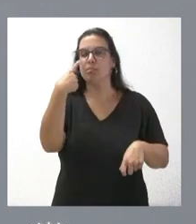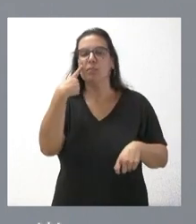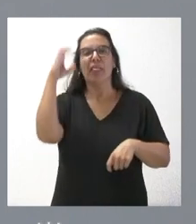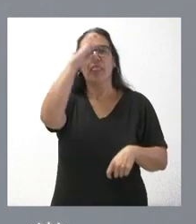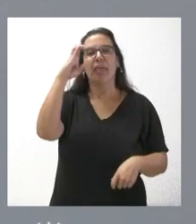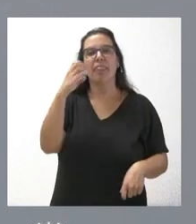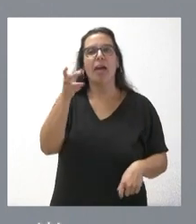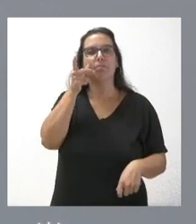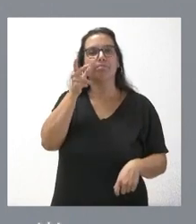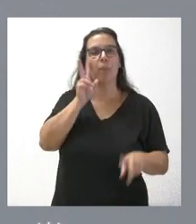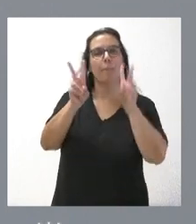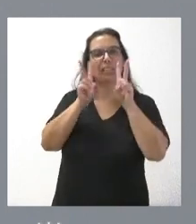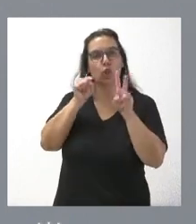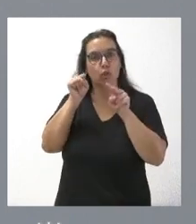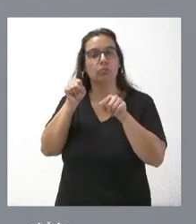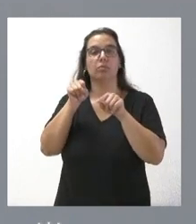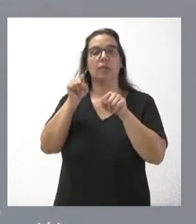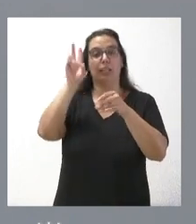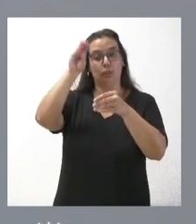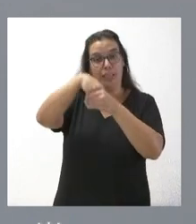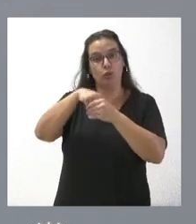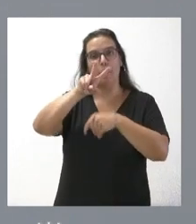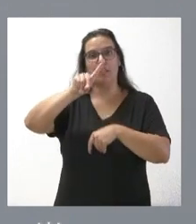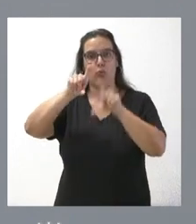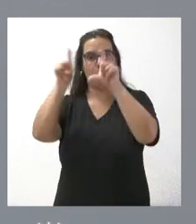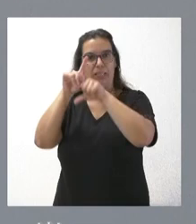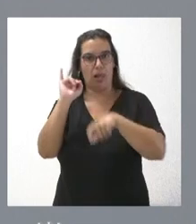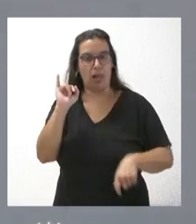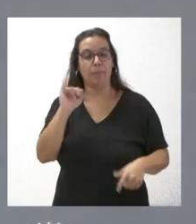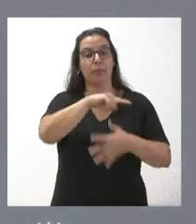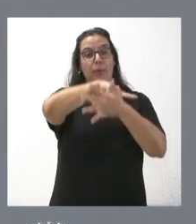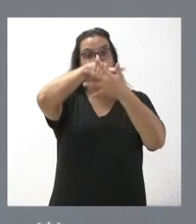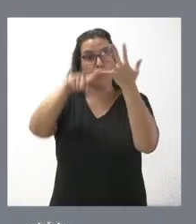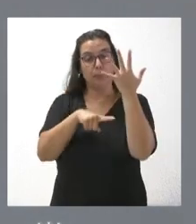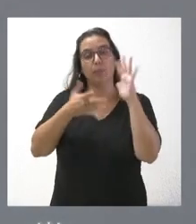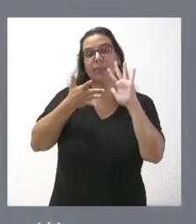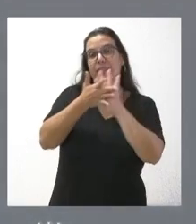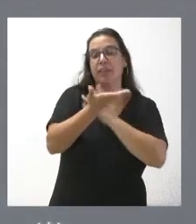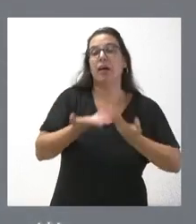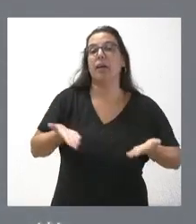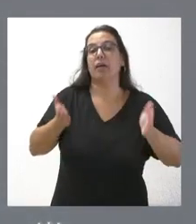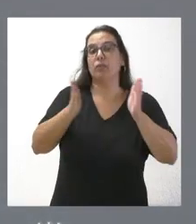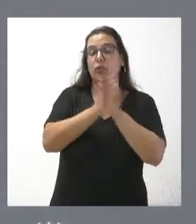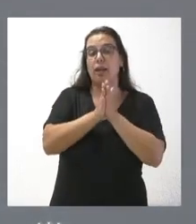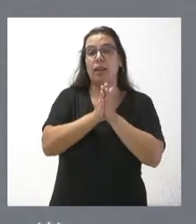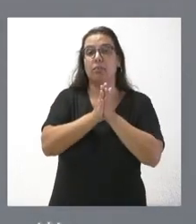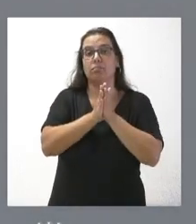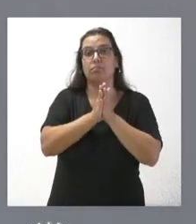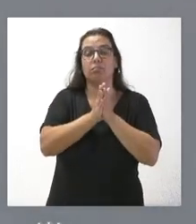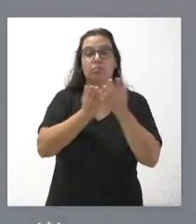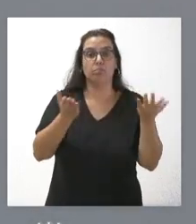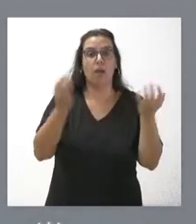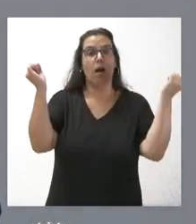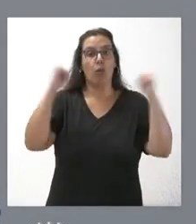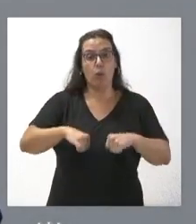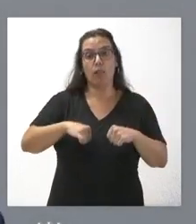y que está formado, en este caso, por 21 empresas. Por tanto, estamos hablando de un conjunto de